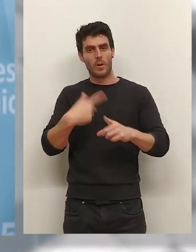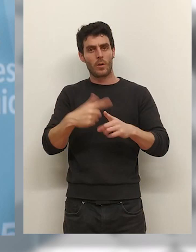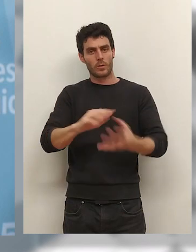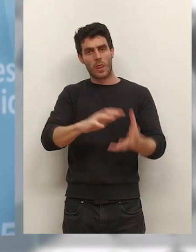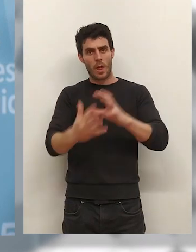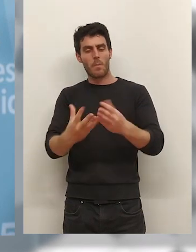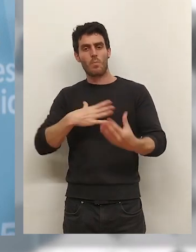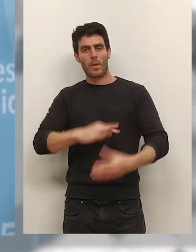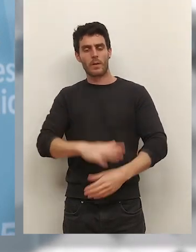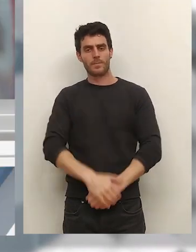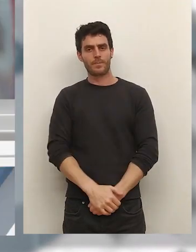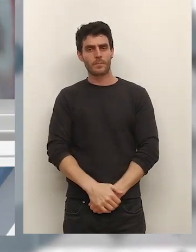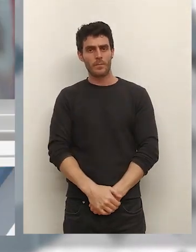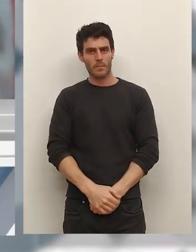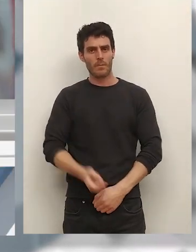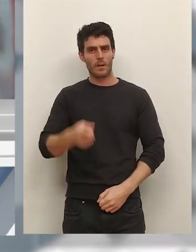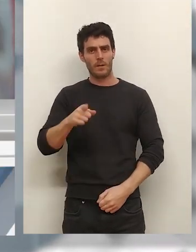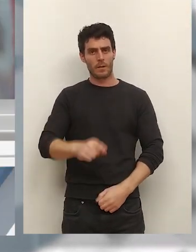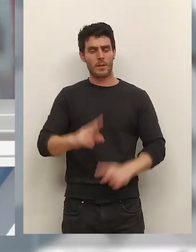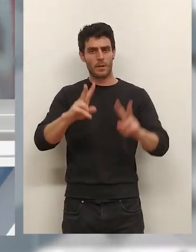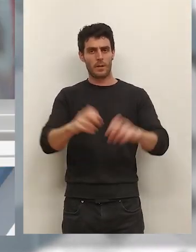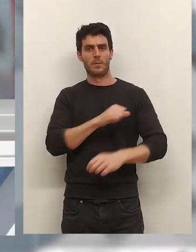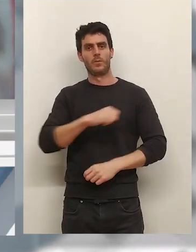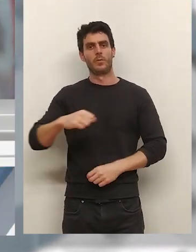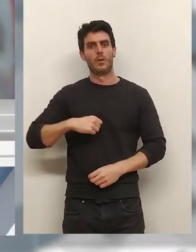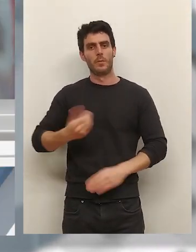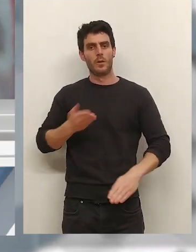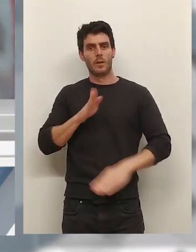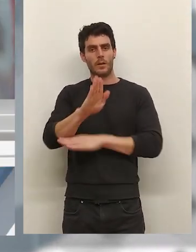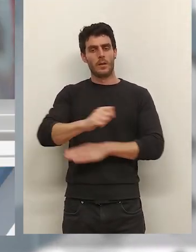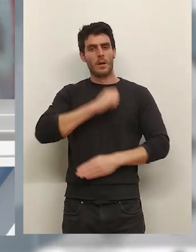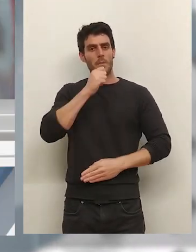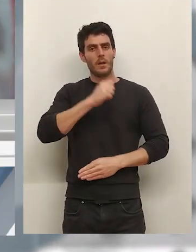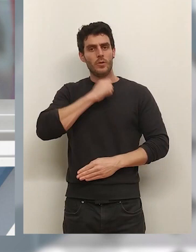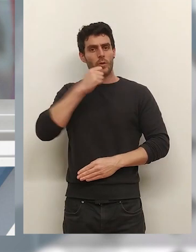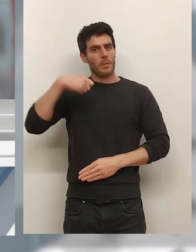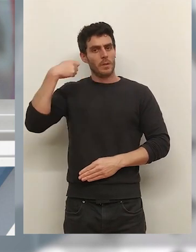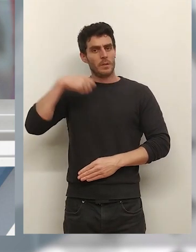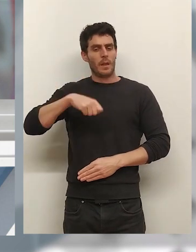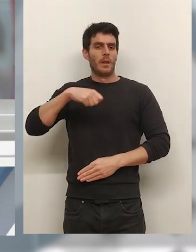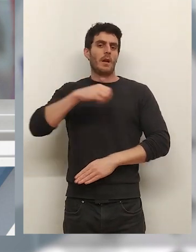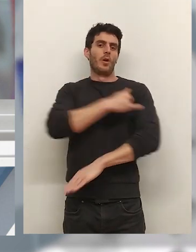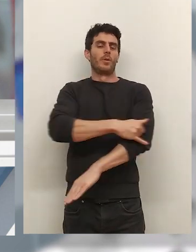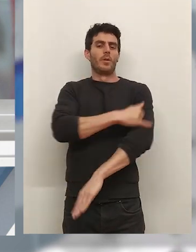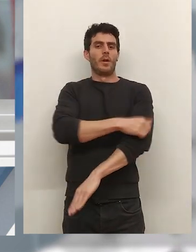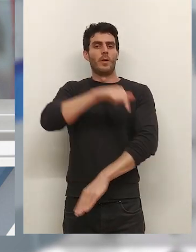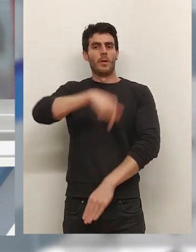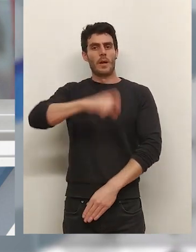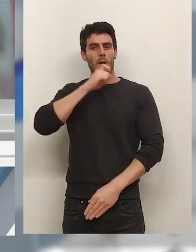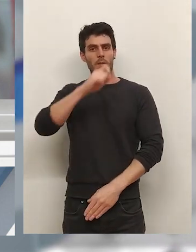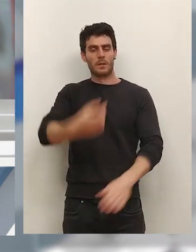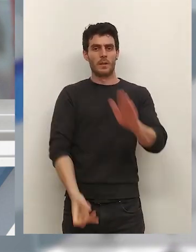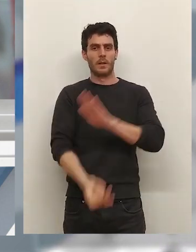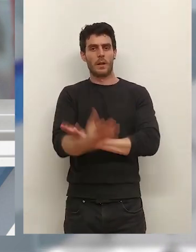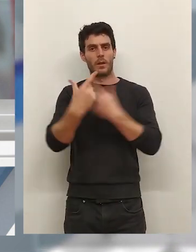pudieran cambiar. Y ya en clave autonómica, la candidata del PSOE a la presidencia de La Rioja ha anunciado hoy la